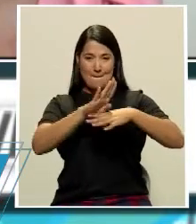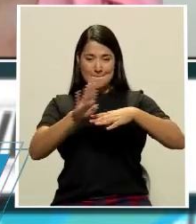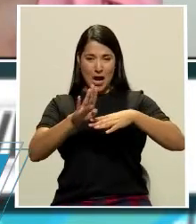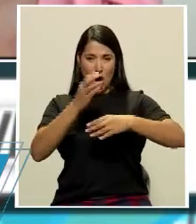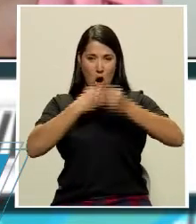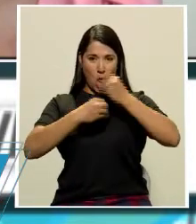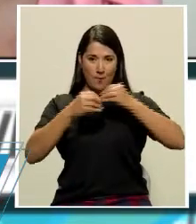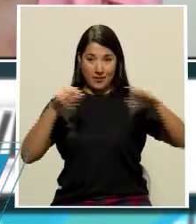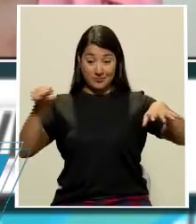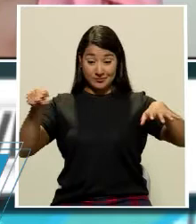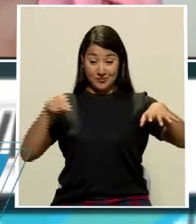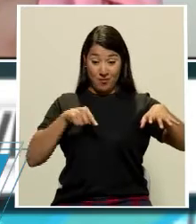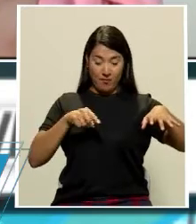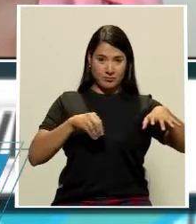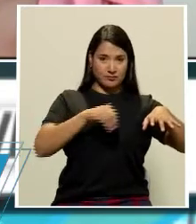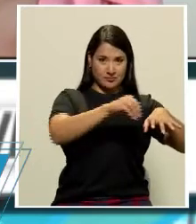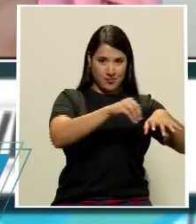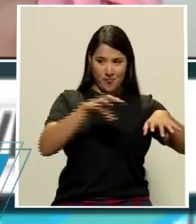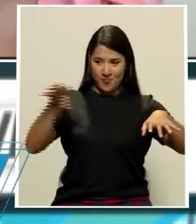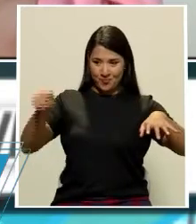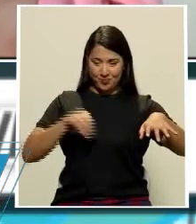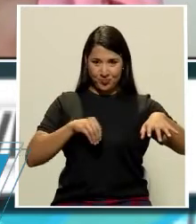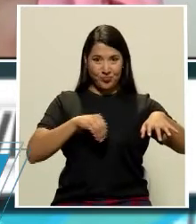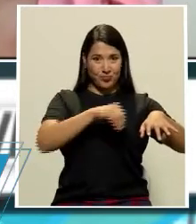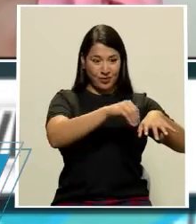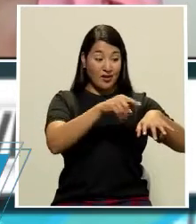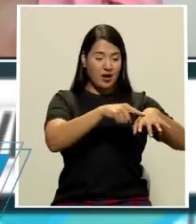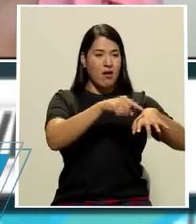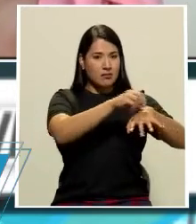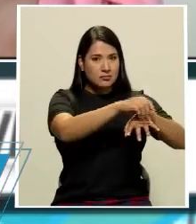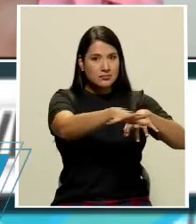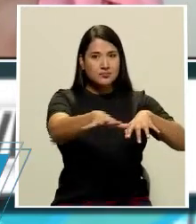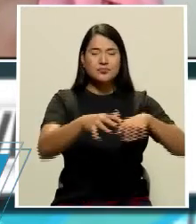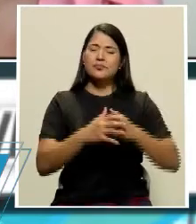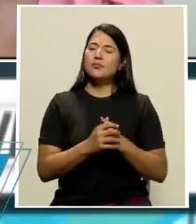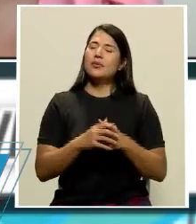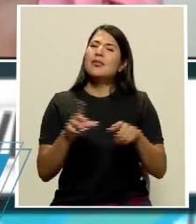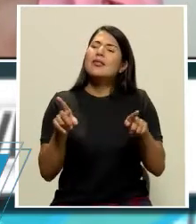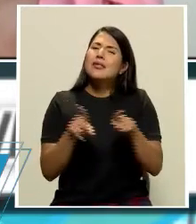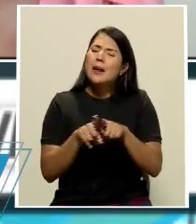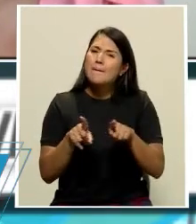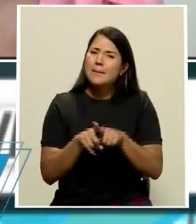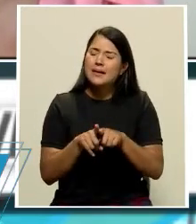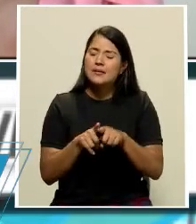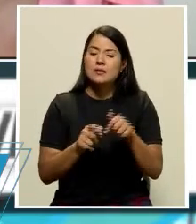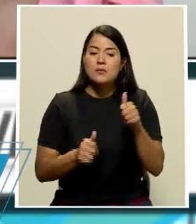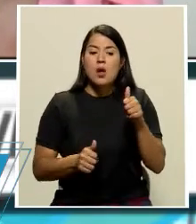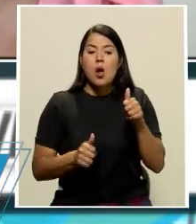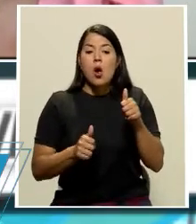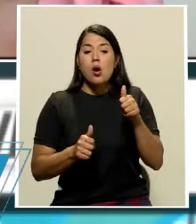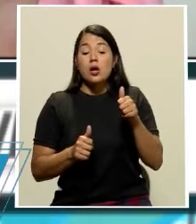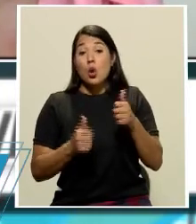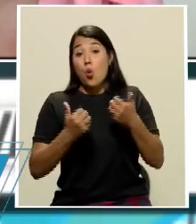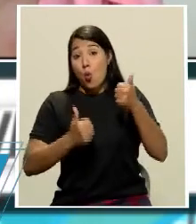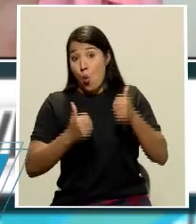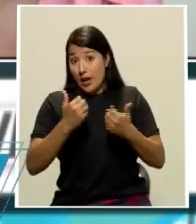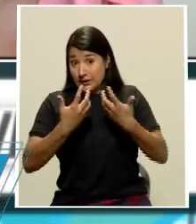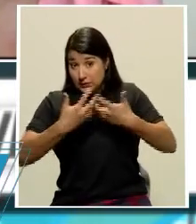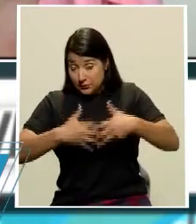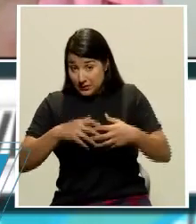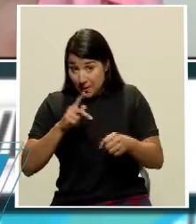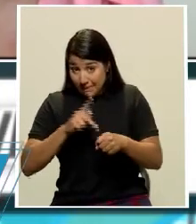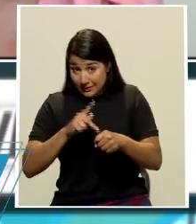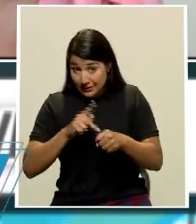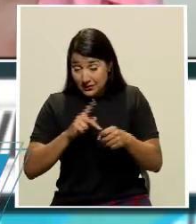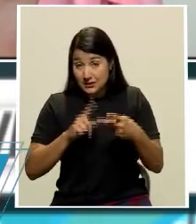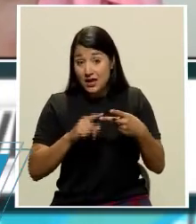qué empresas están participando en el banco y además, por otro lado, qué organizaciones sociales se